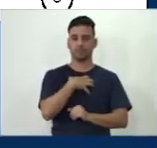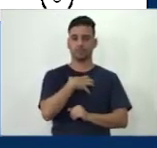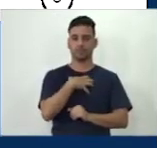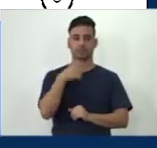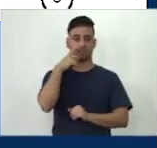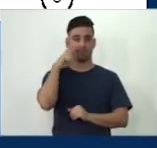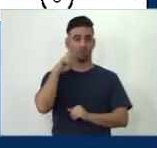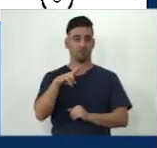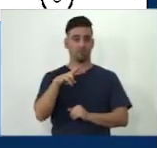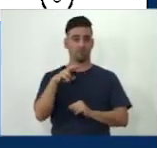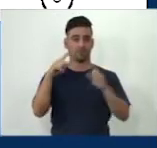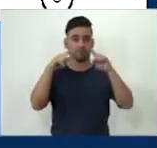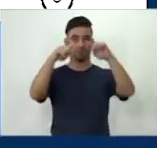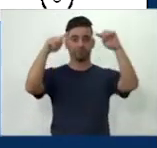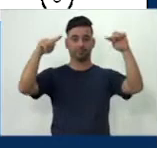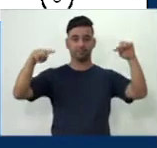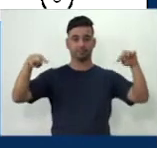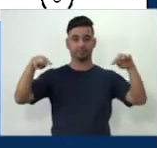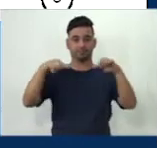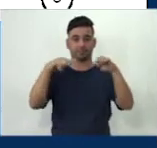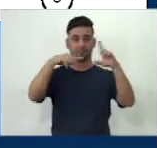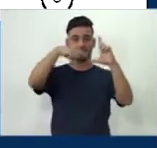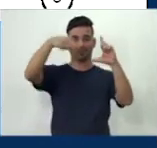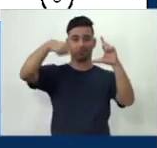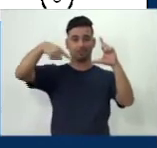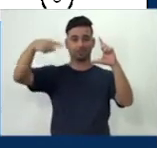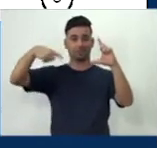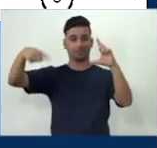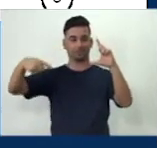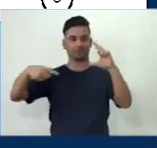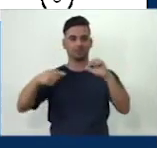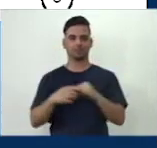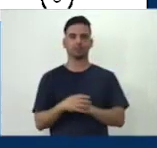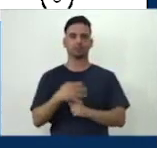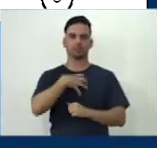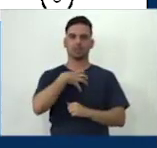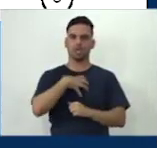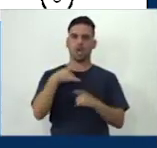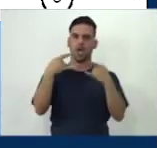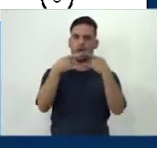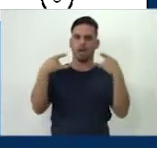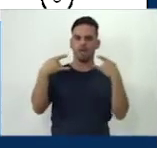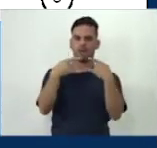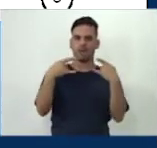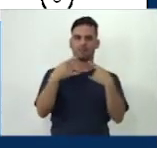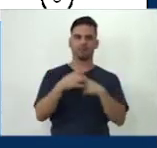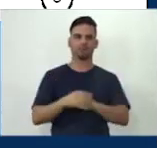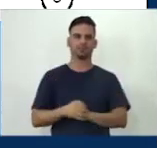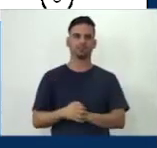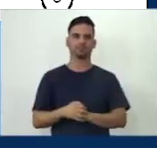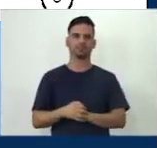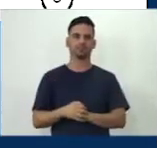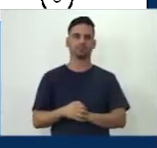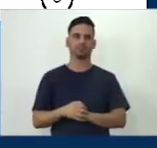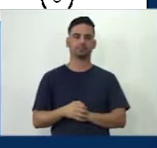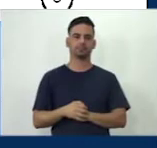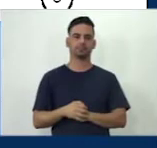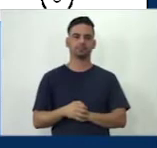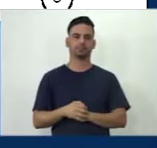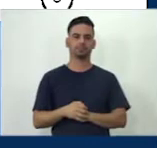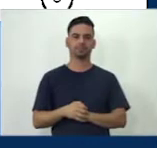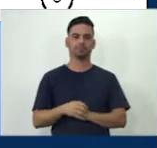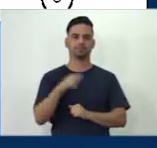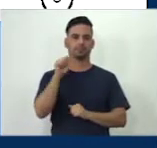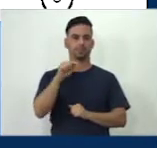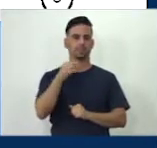Tenemos una bobina con un galvanómetro y tenemos un imán en movimiento. Por lo tanto, al mover